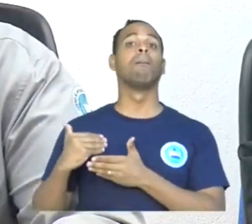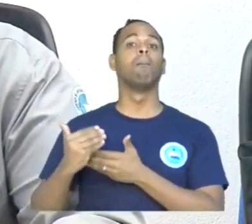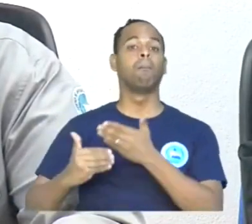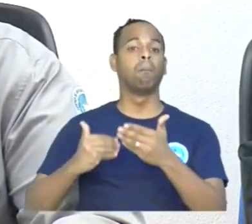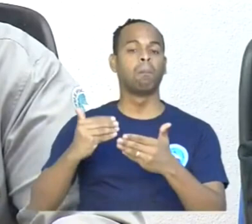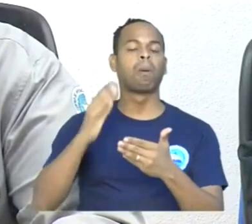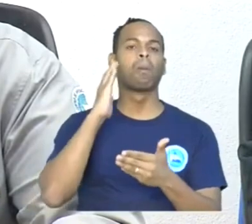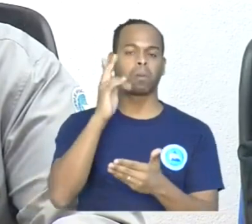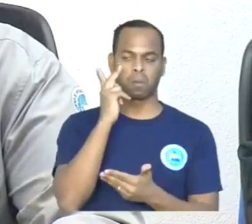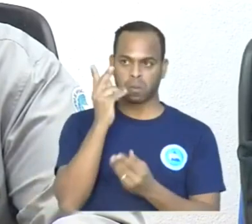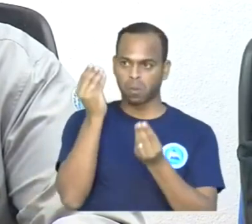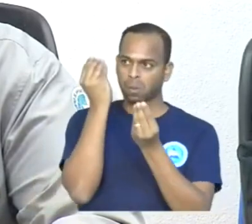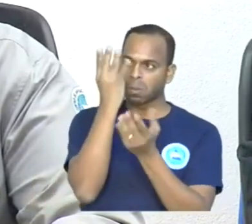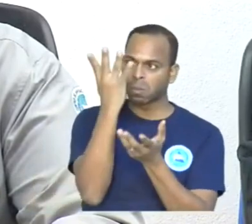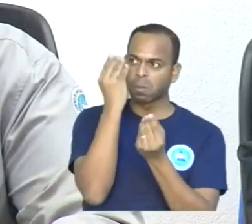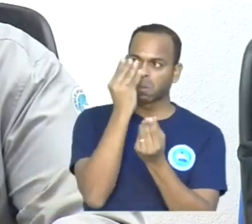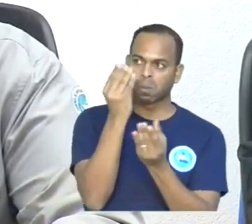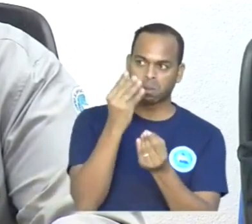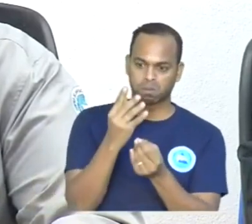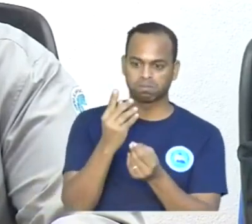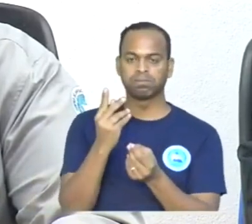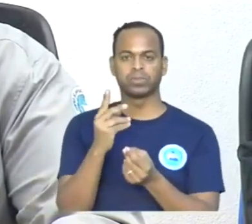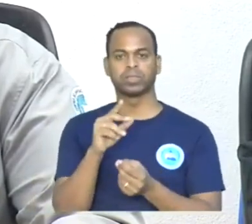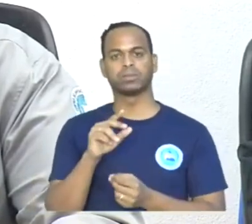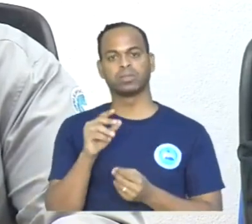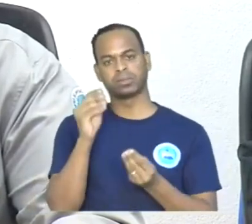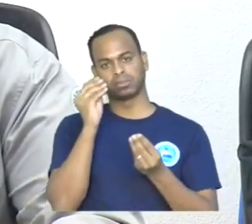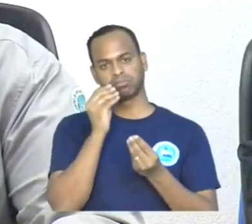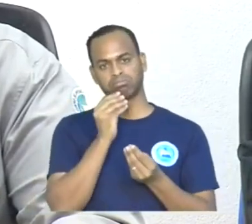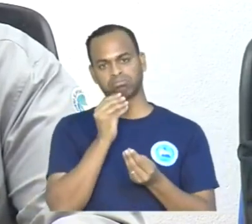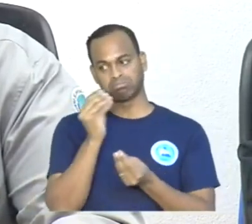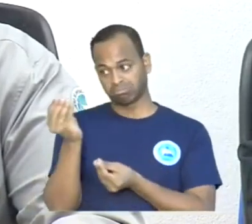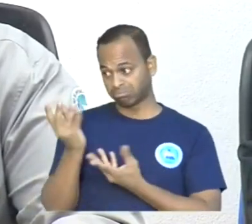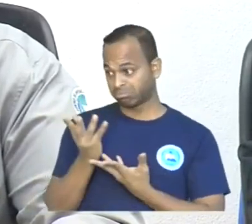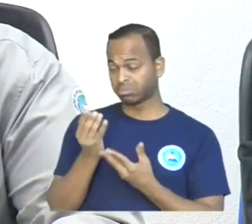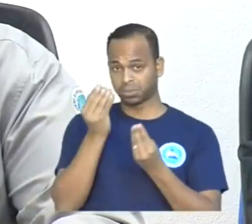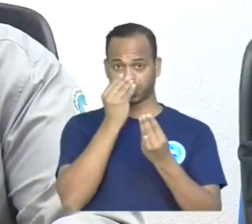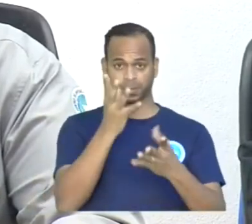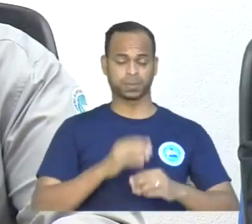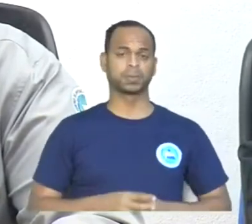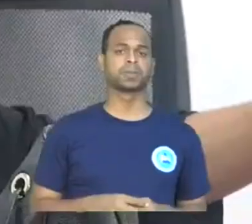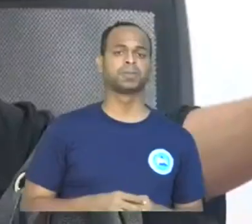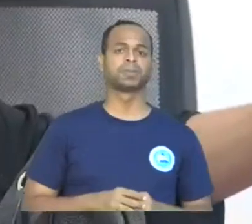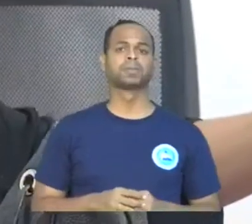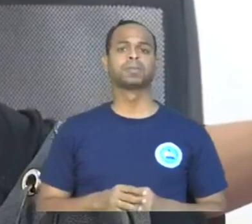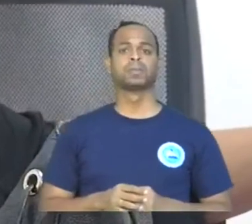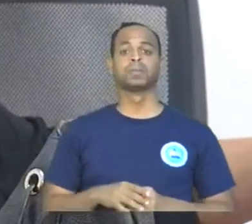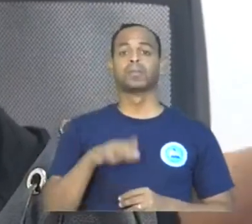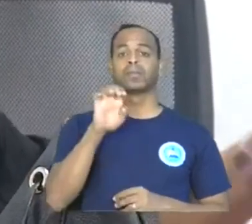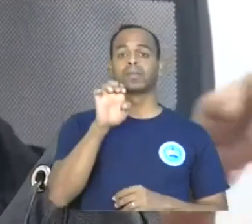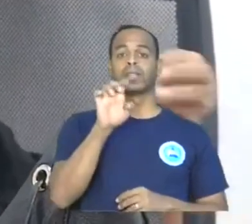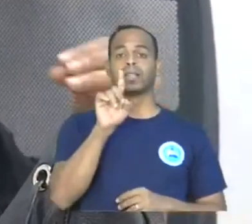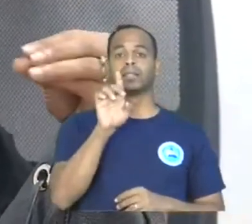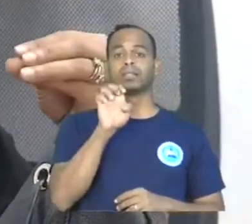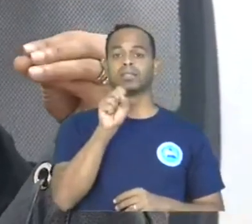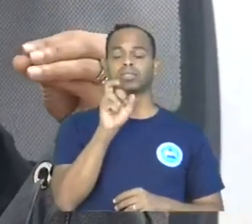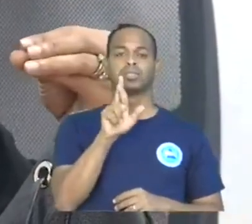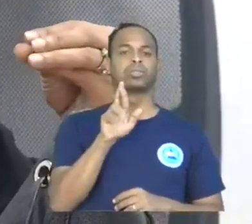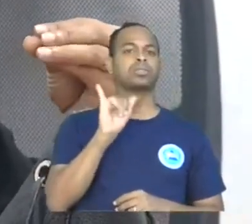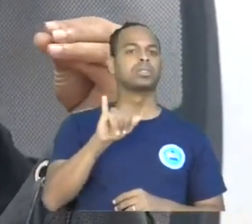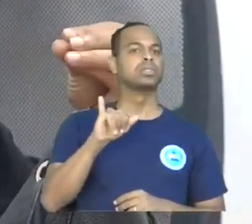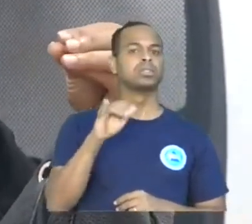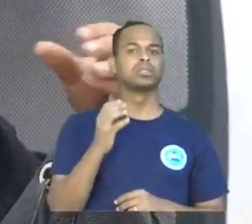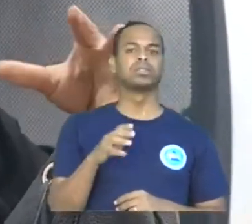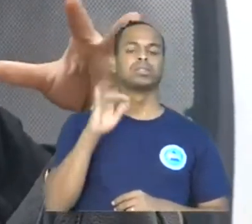más tarde veremos la información y la validamos con el INACIP. Para el representante de EDESUR, saber cuáles son